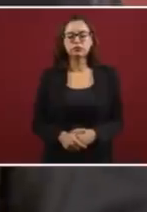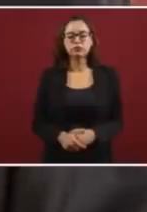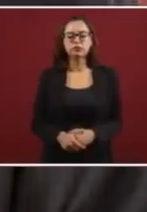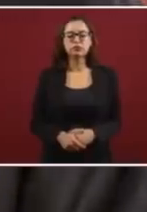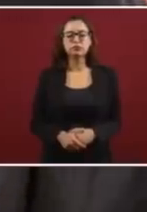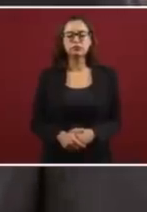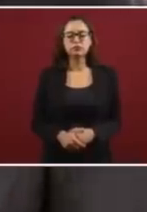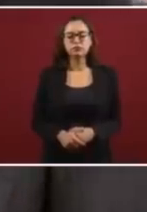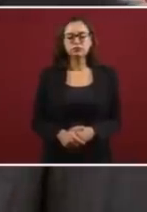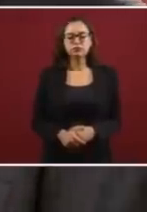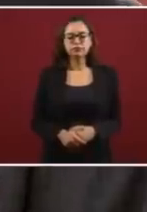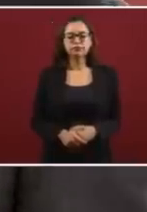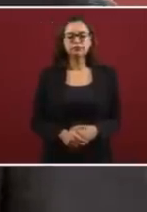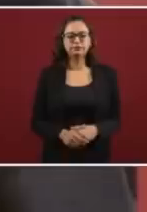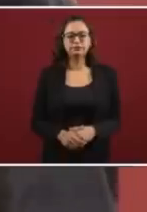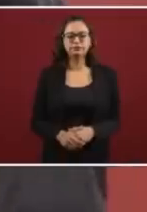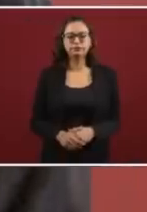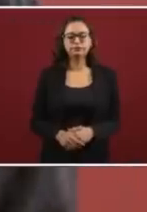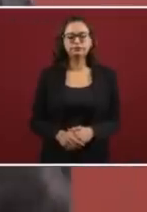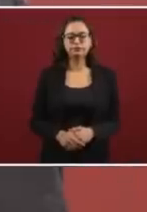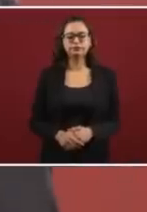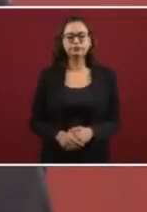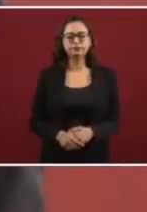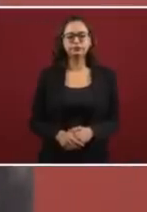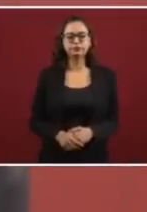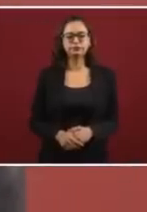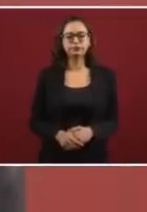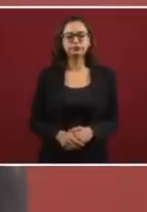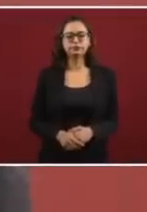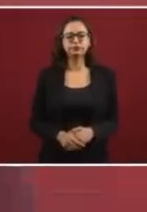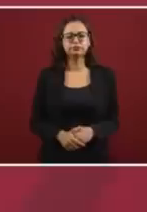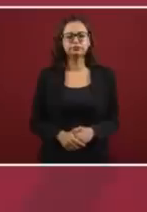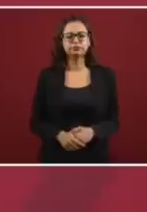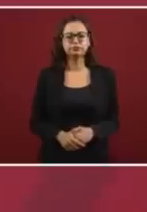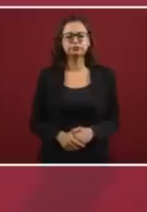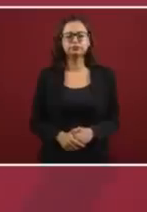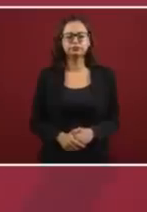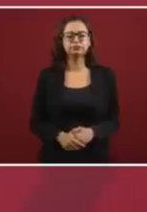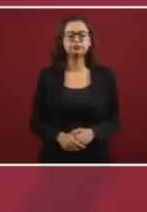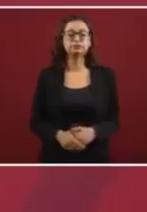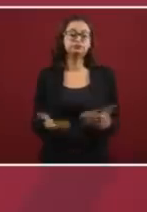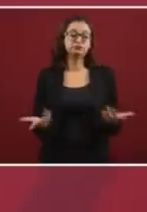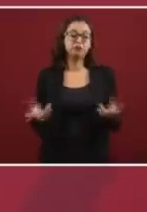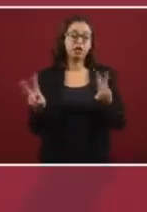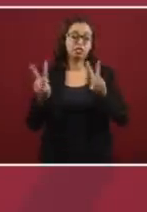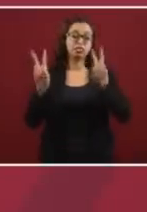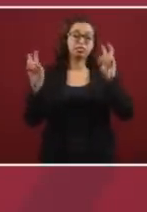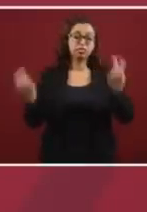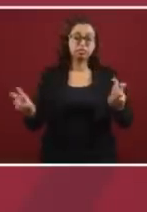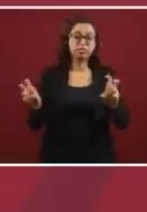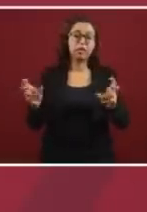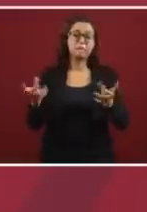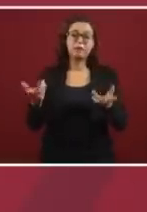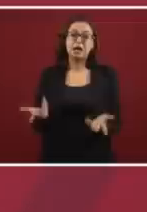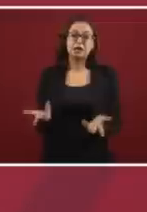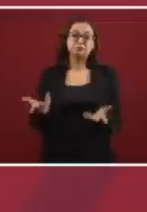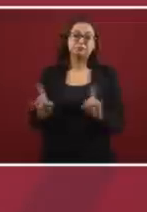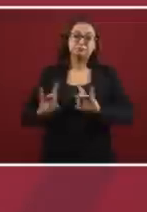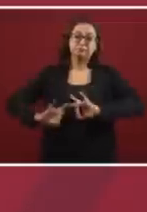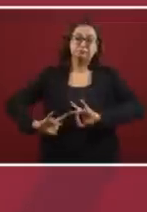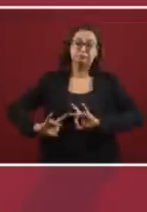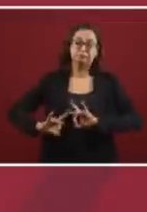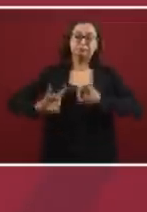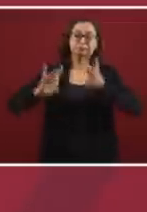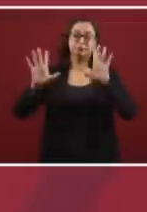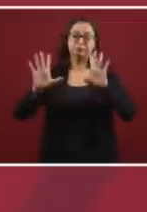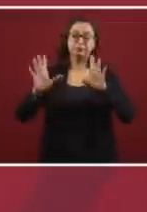un tema que se da aún así es producto de una